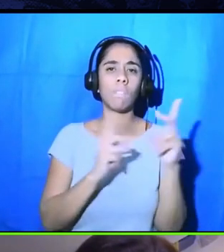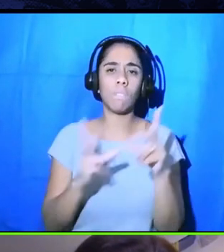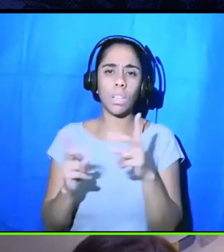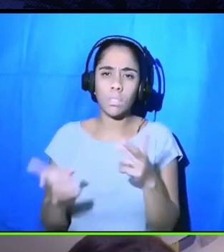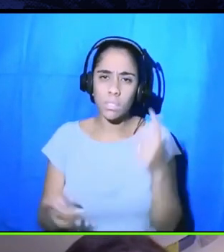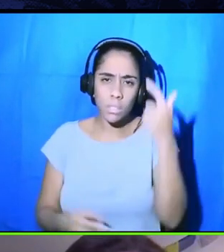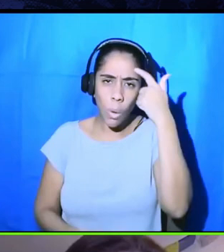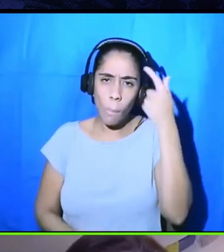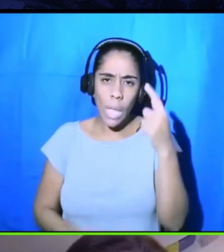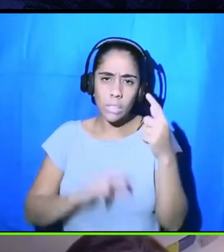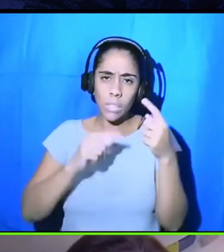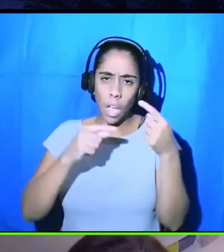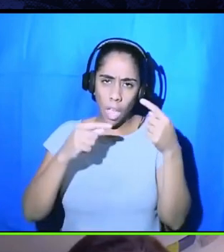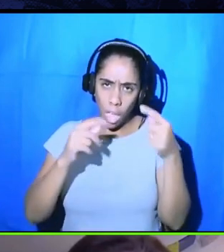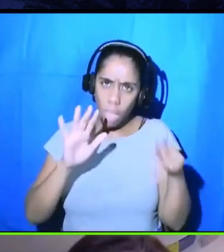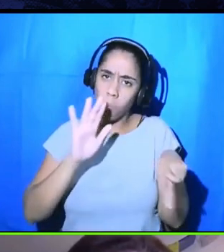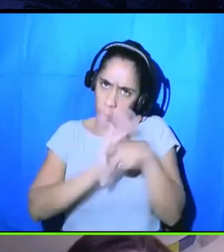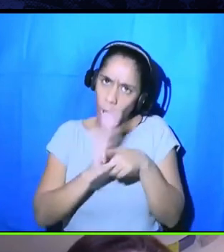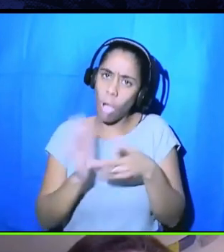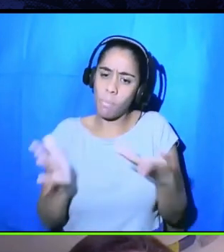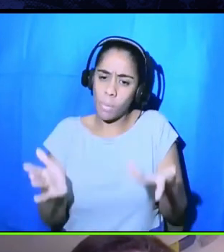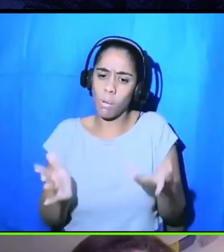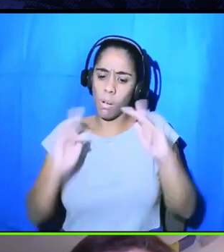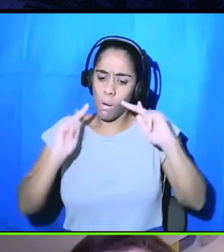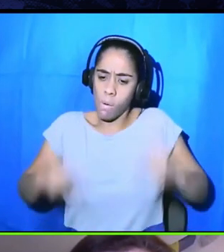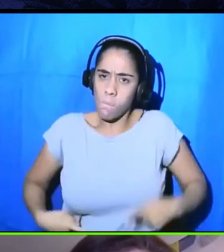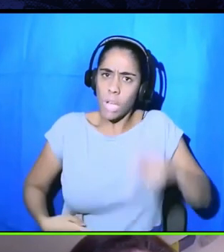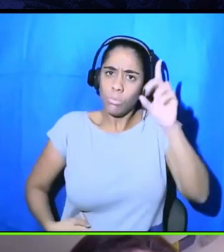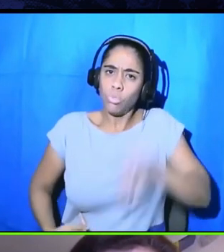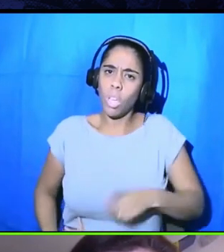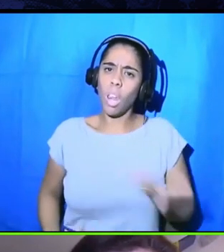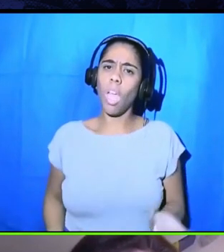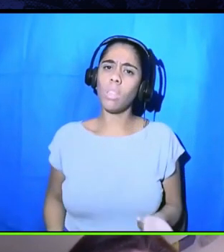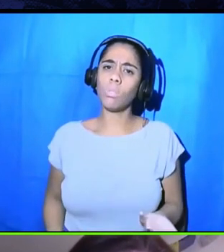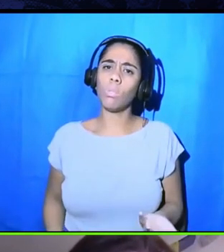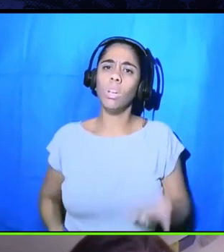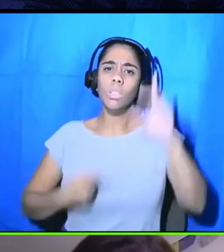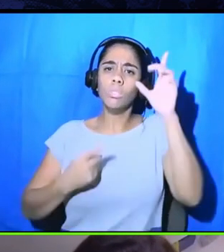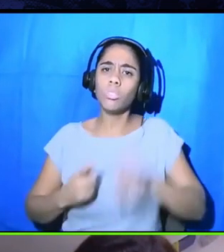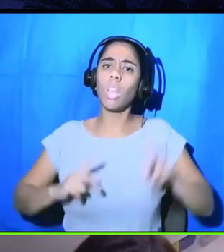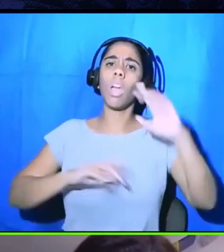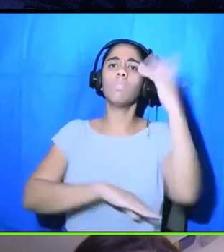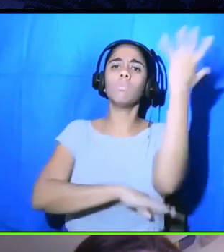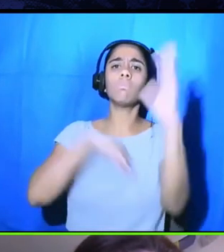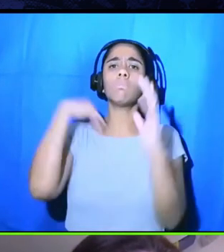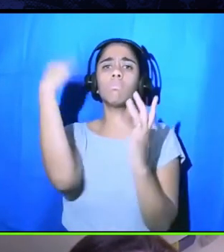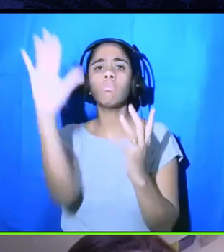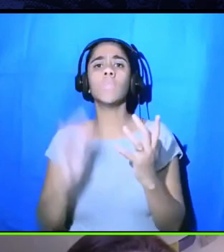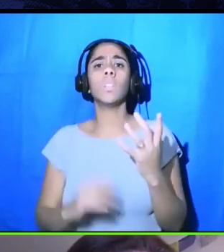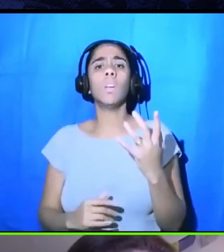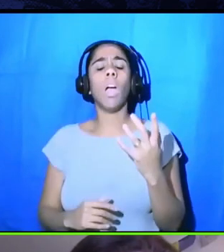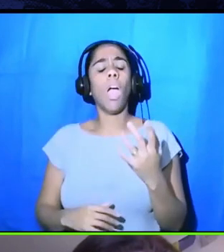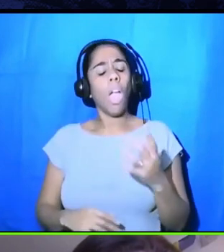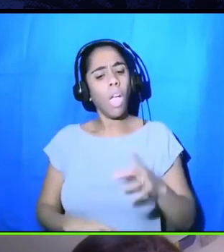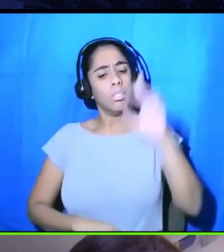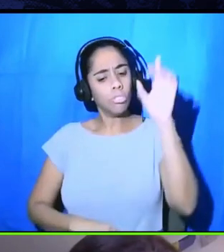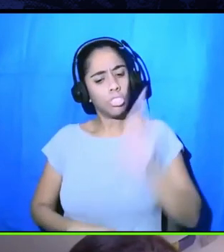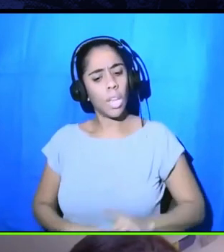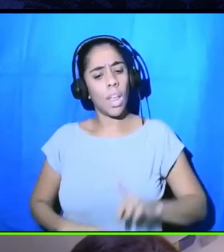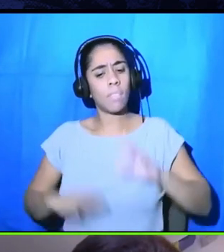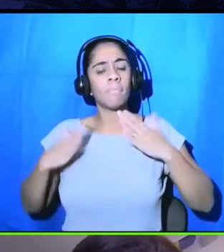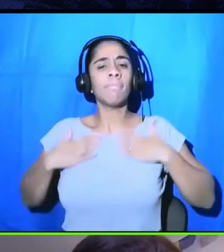equilibrios ecosistémicos los derechos de la naturaleza y aunque yo espero con mucha esperanza que la nueva